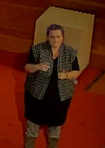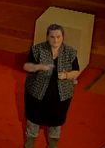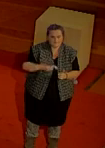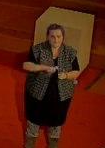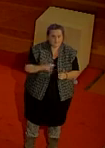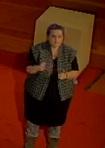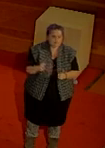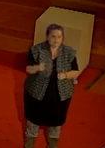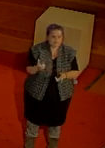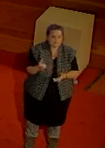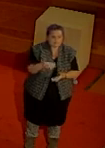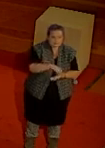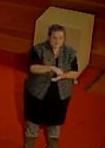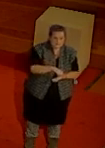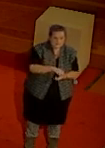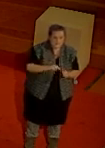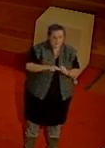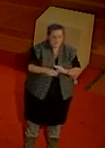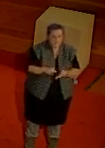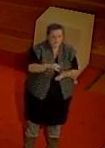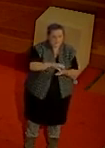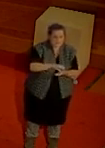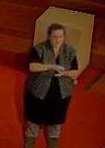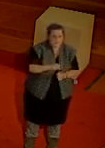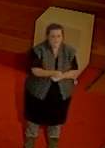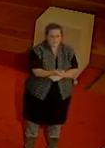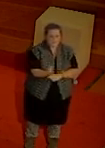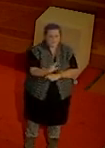centro de gravedad de la agenda internacional de seguridad